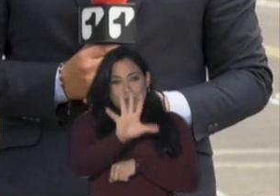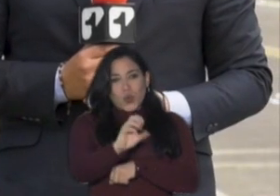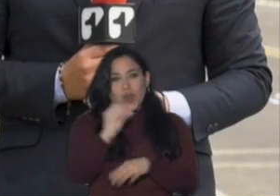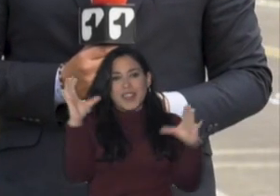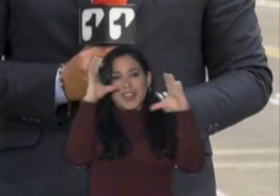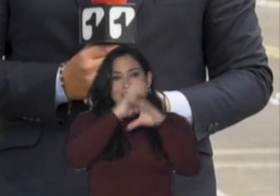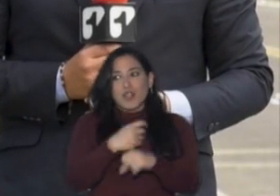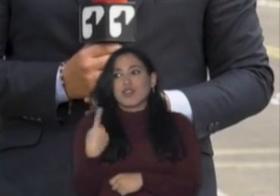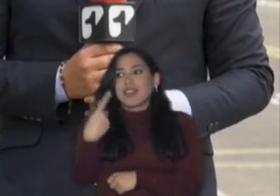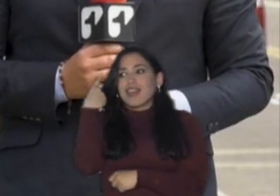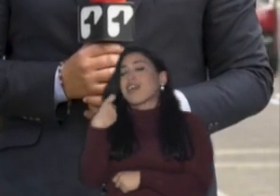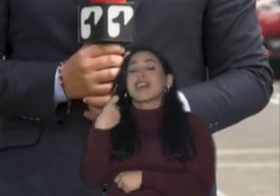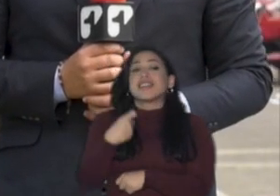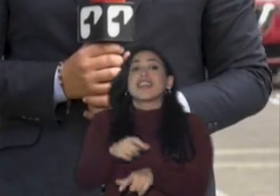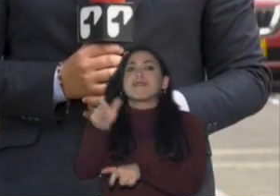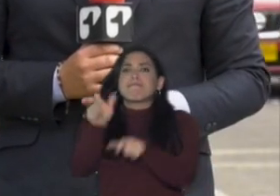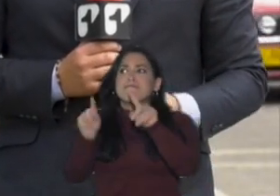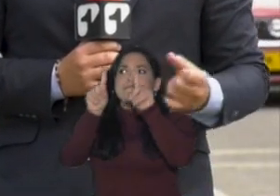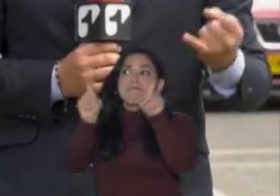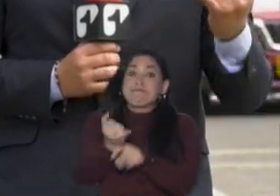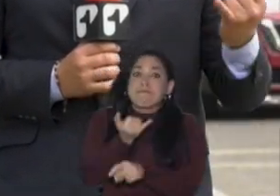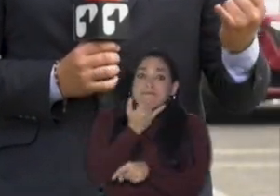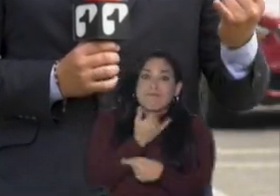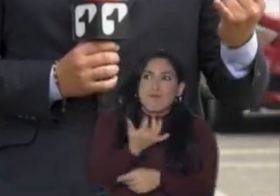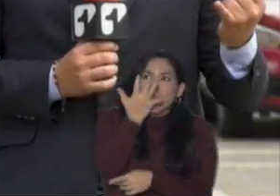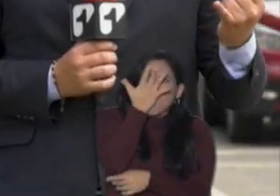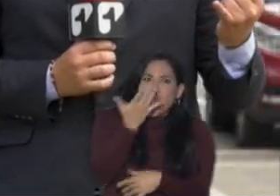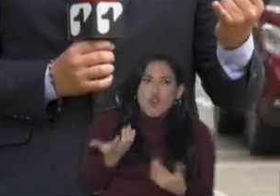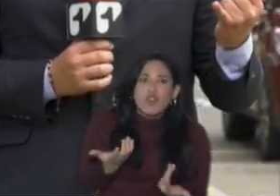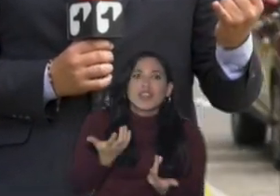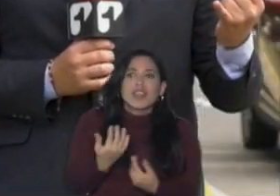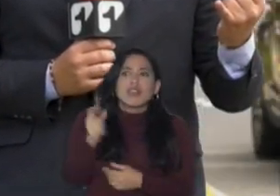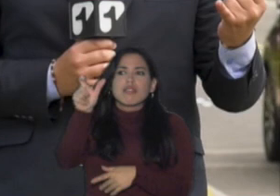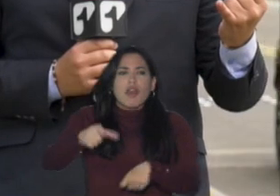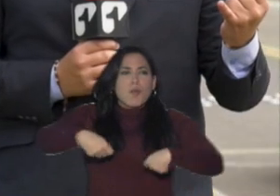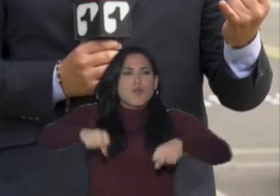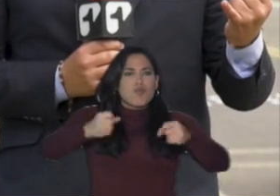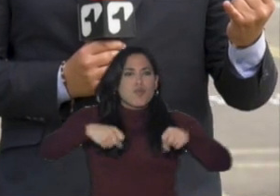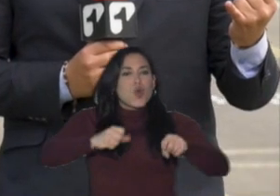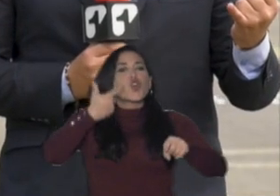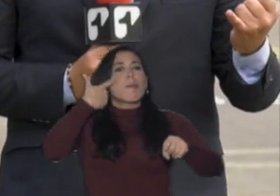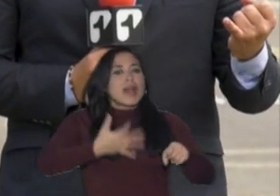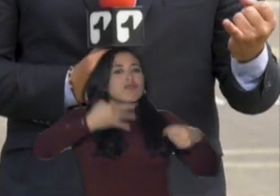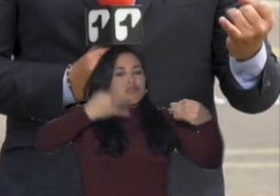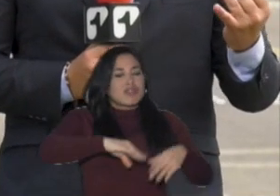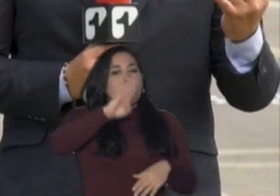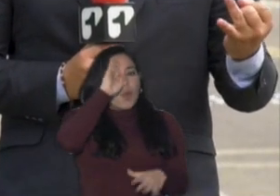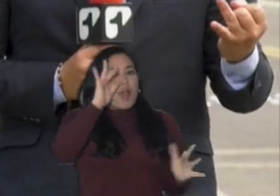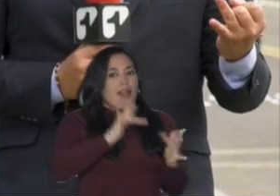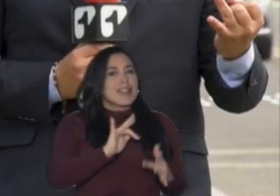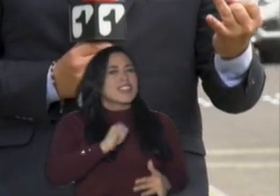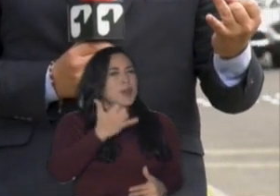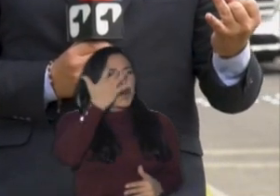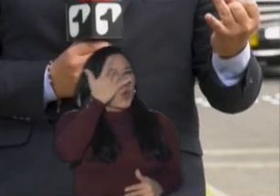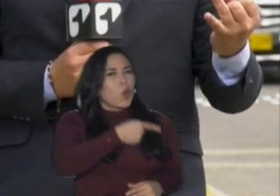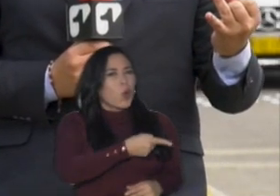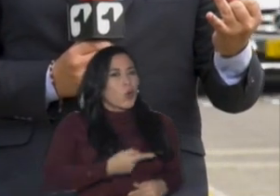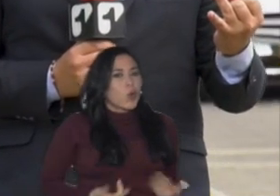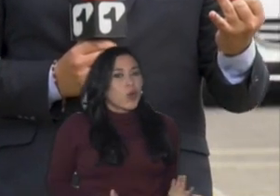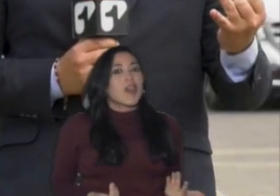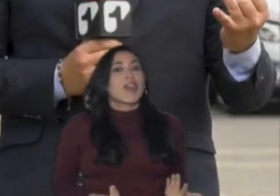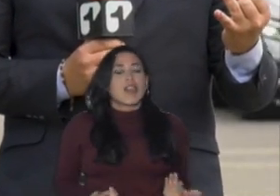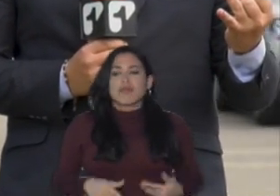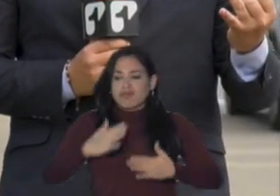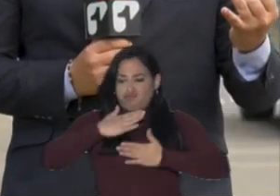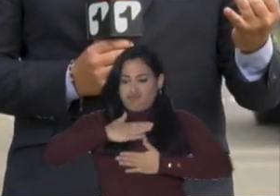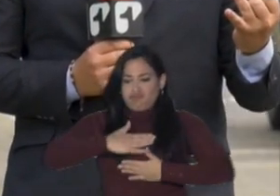de la noche de ayer deja varios interrogantes. ¿Por qué aparece una motocicleta que parece oficial? ¿Por qué el uso de